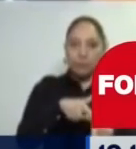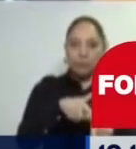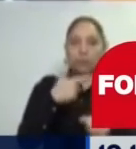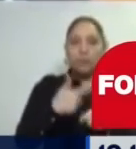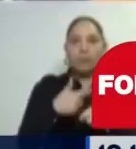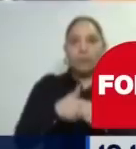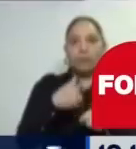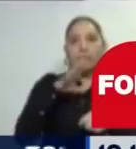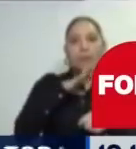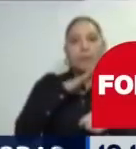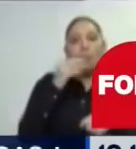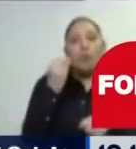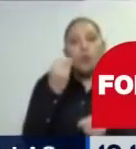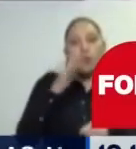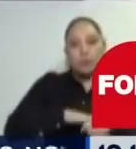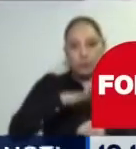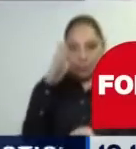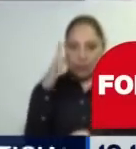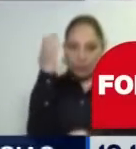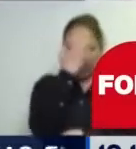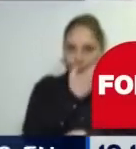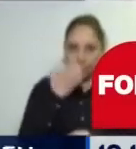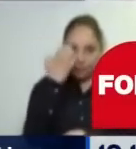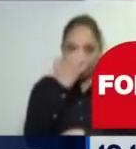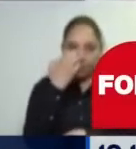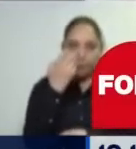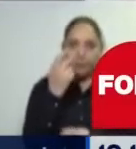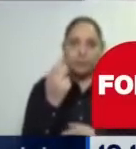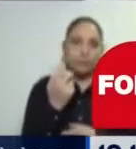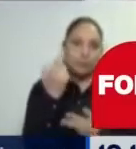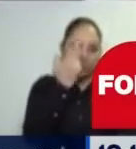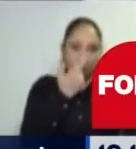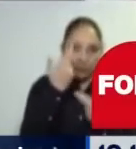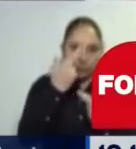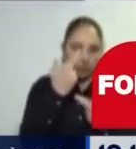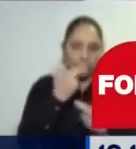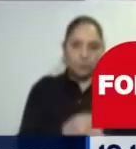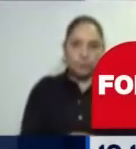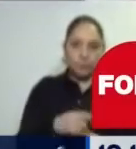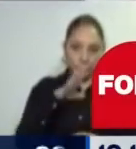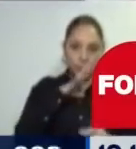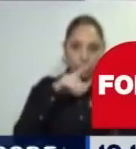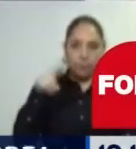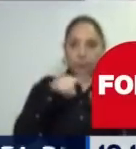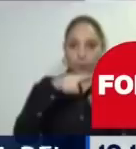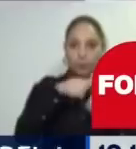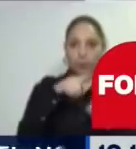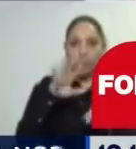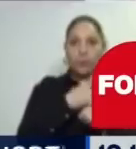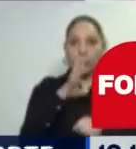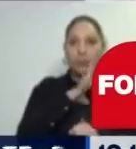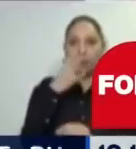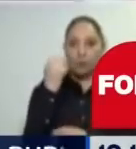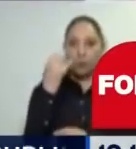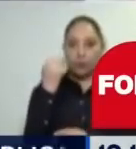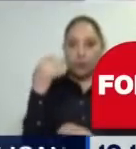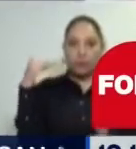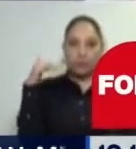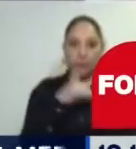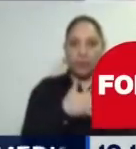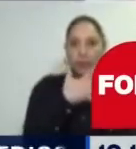Hay muchas más pruebas que estas, más bien que han sido positivas, porque hay 9,552